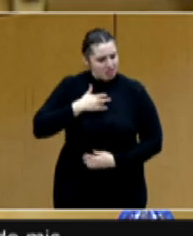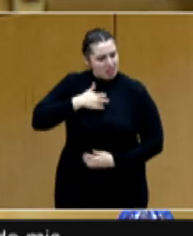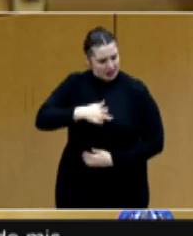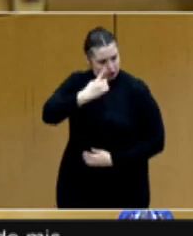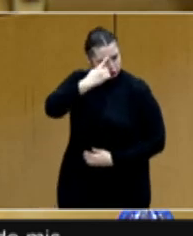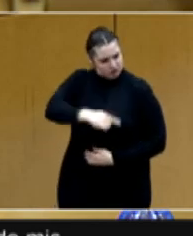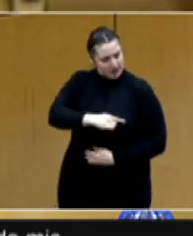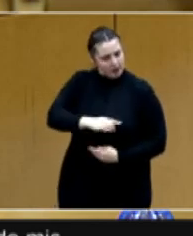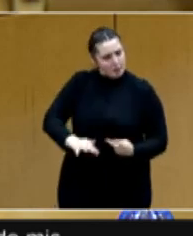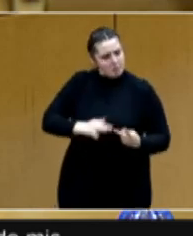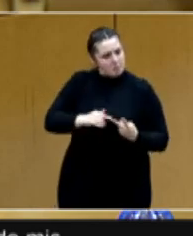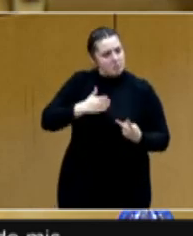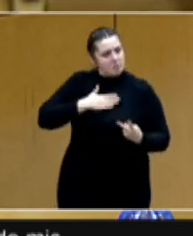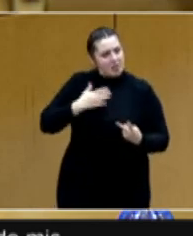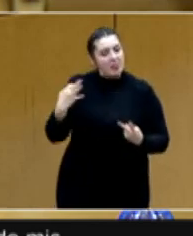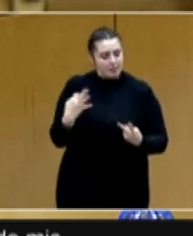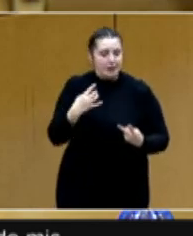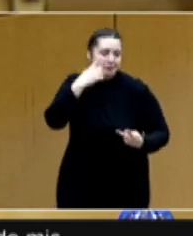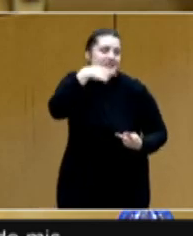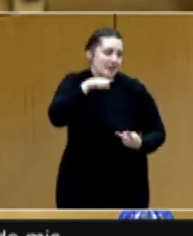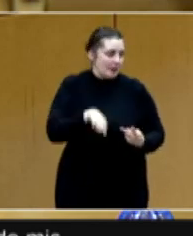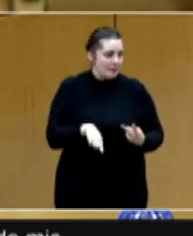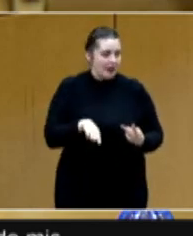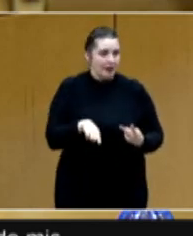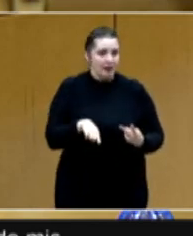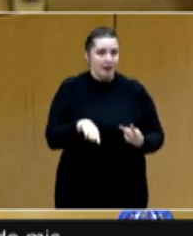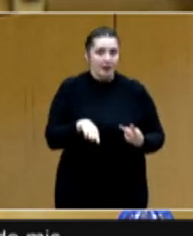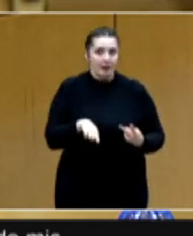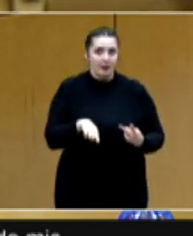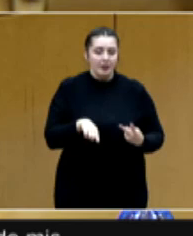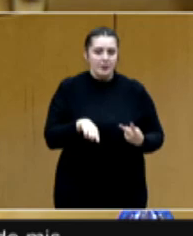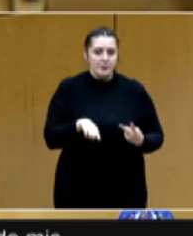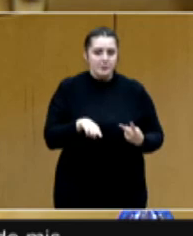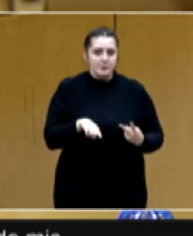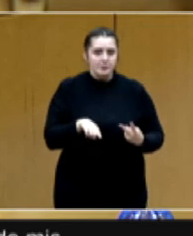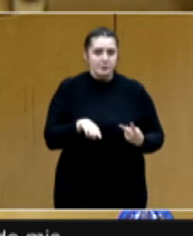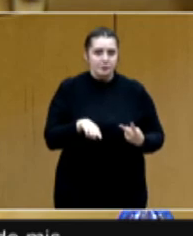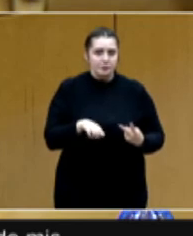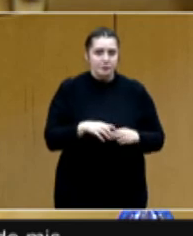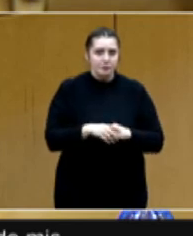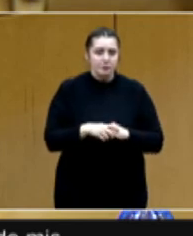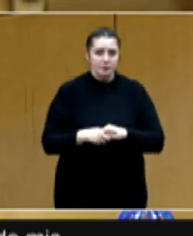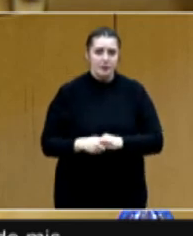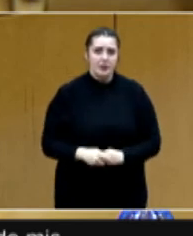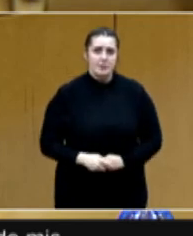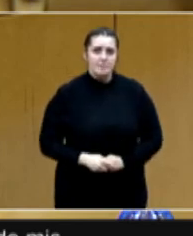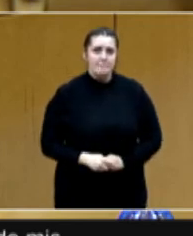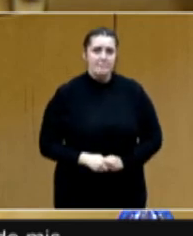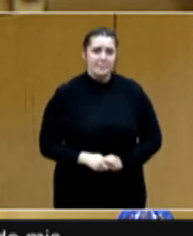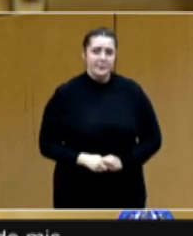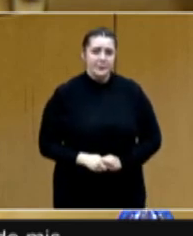y mis deberes ante las ante las